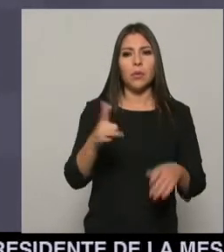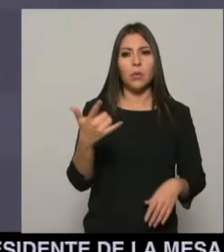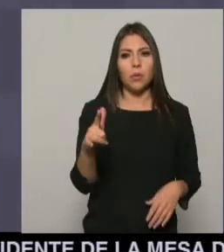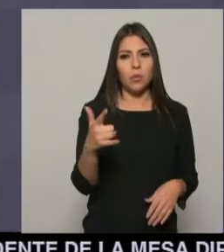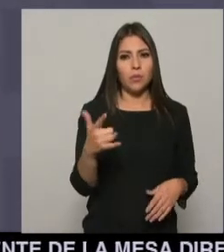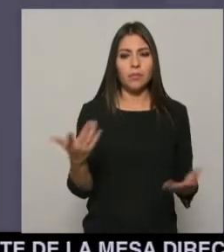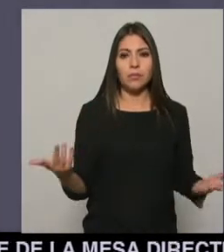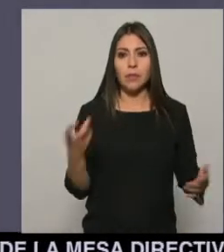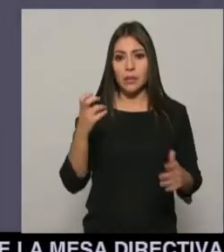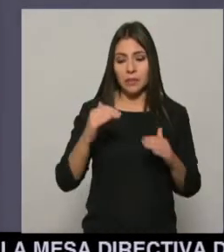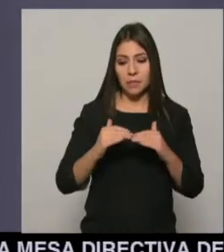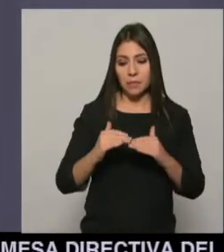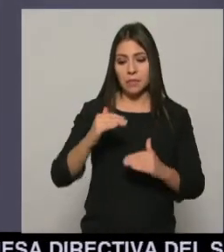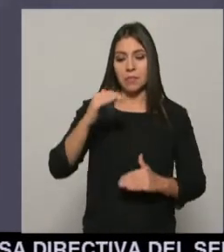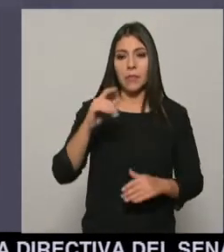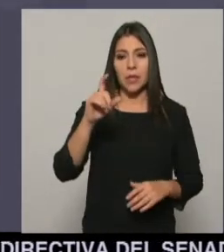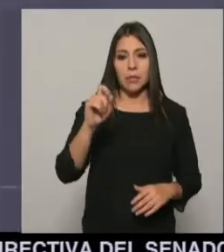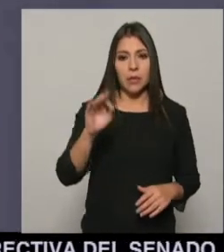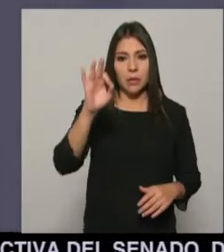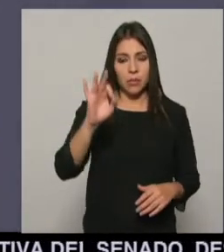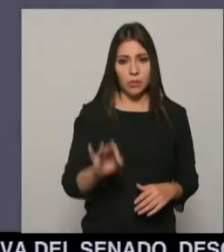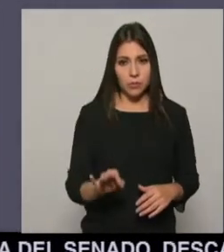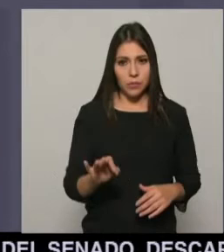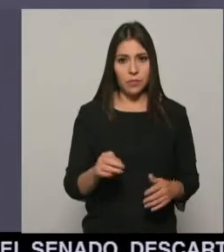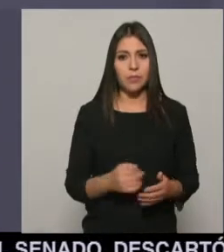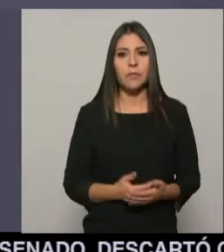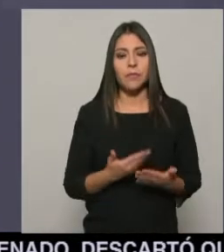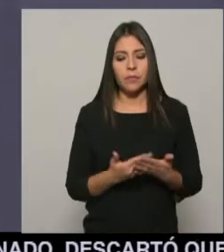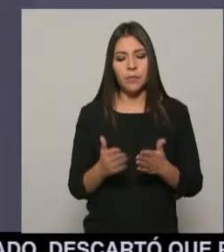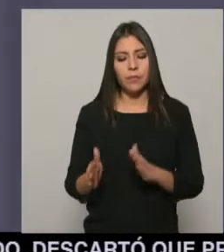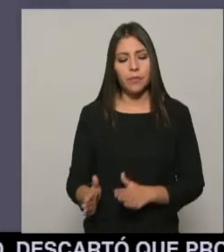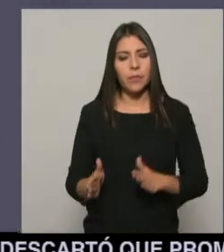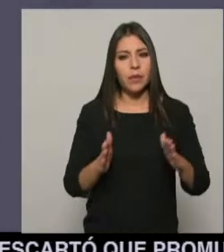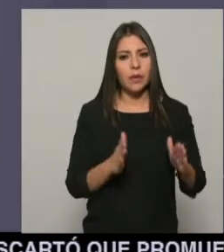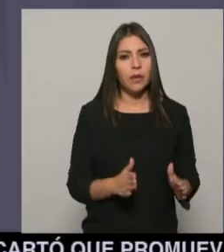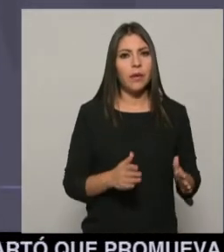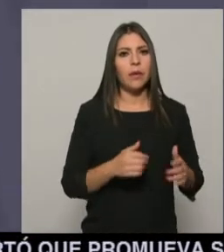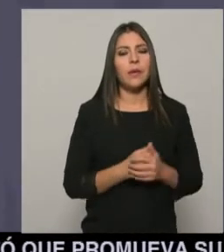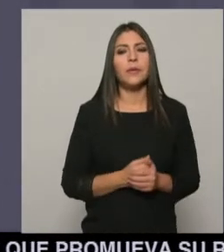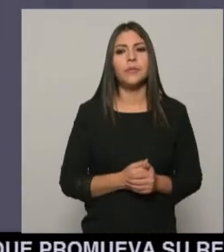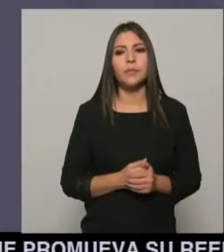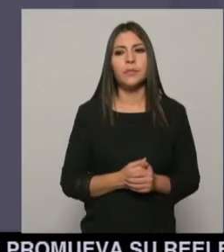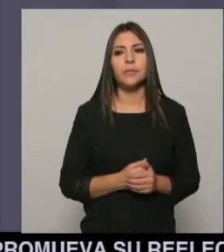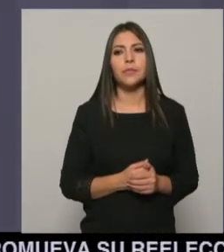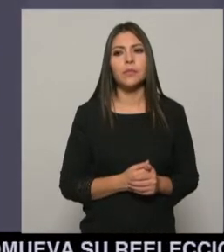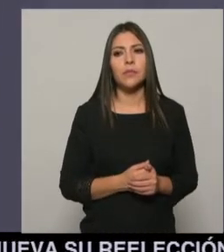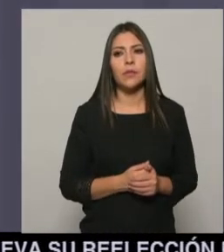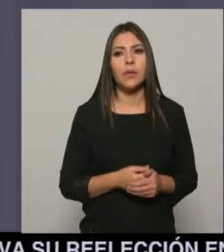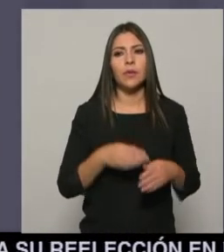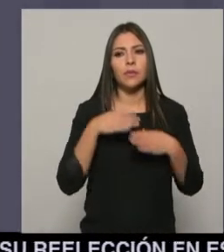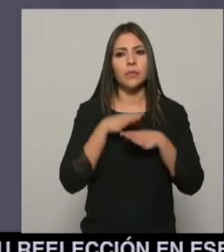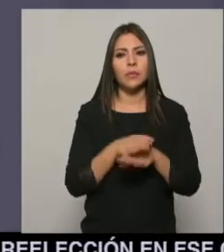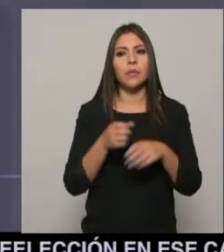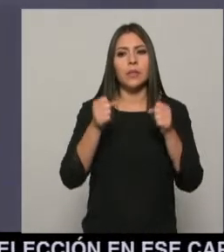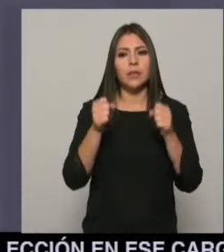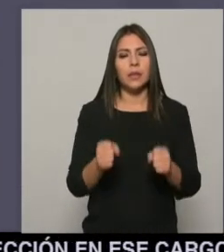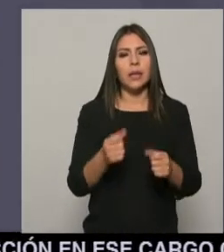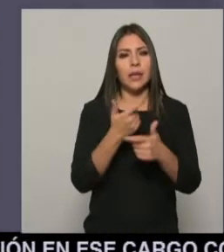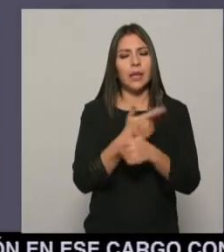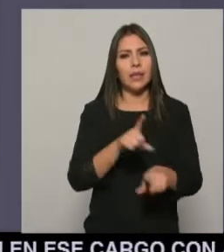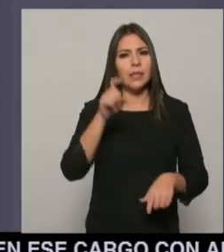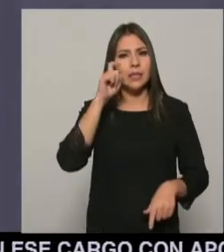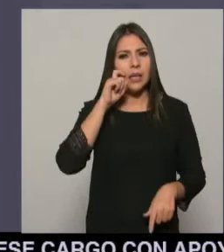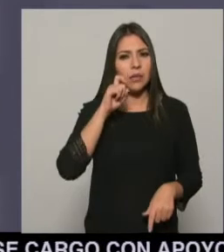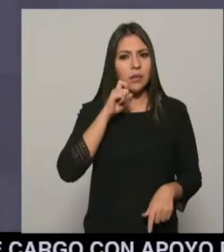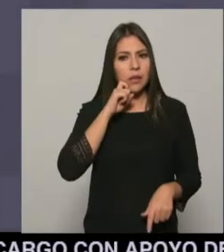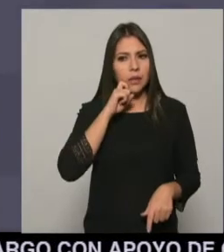un repunte de por lo menos el 20%. Ahora vámonos al tema de delitos, en el tema de seguridad y libertad sexual, que es